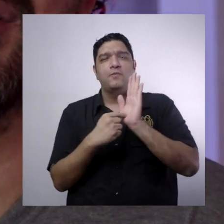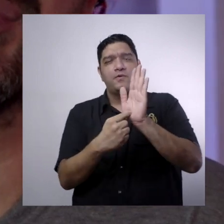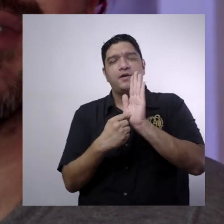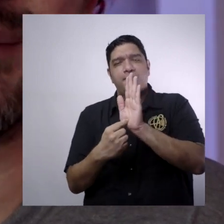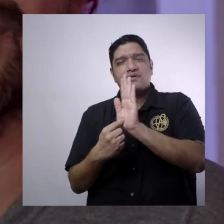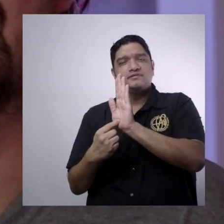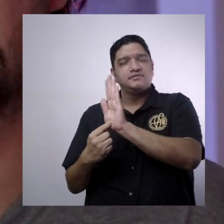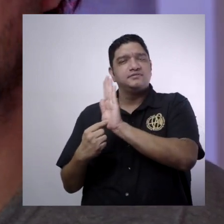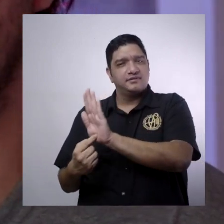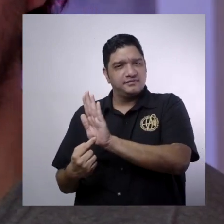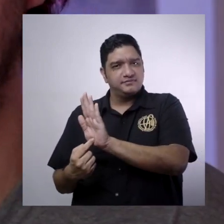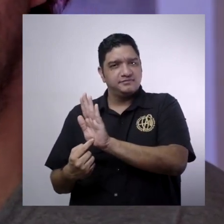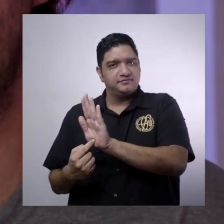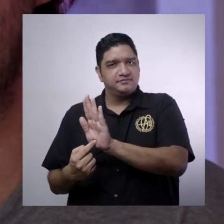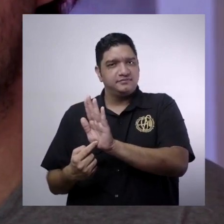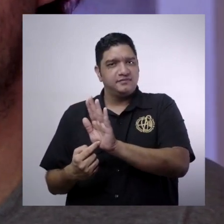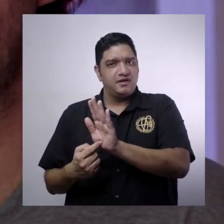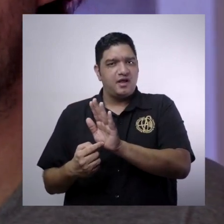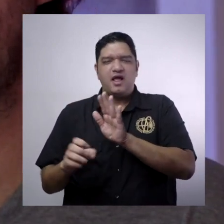en los últimos años